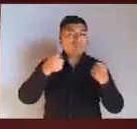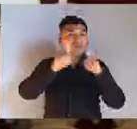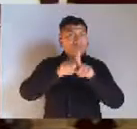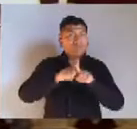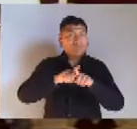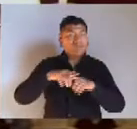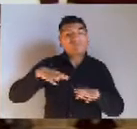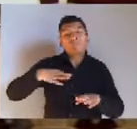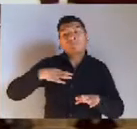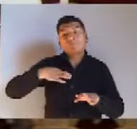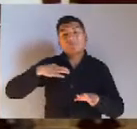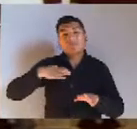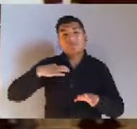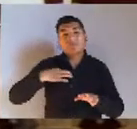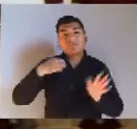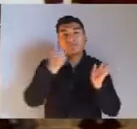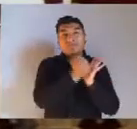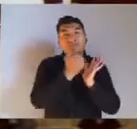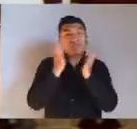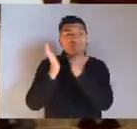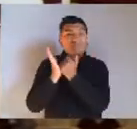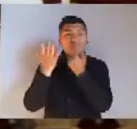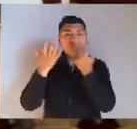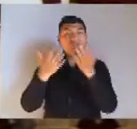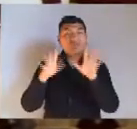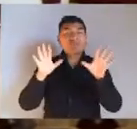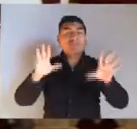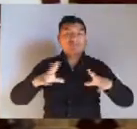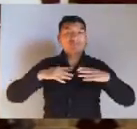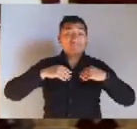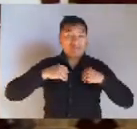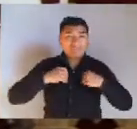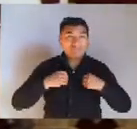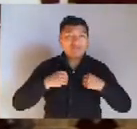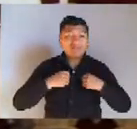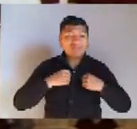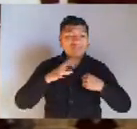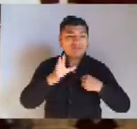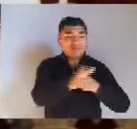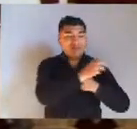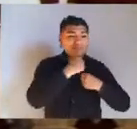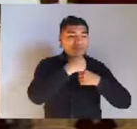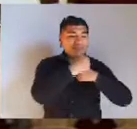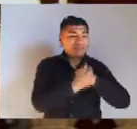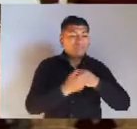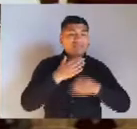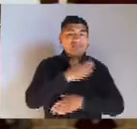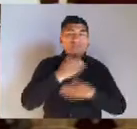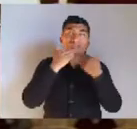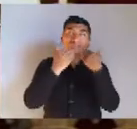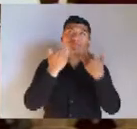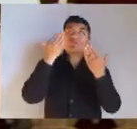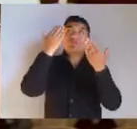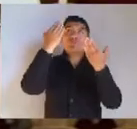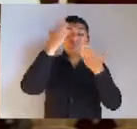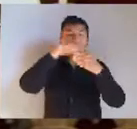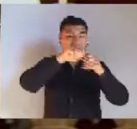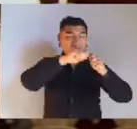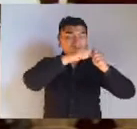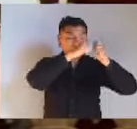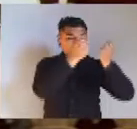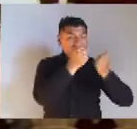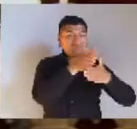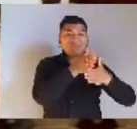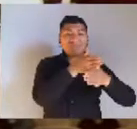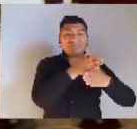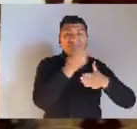ser entregado a su pasión voluntariamente aceptada, tomó pan, dándote gracias lo partió y lo